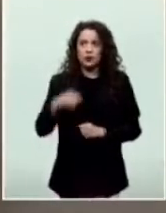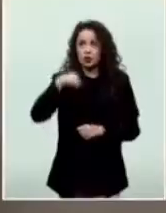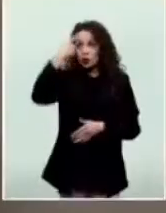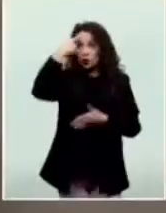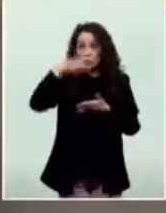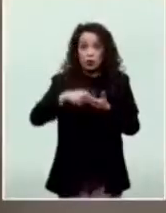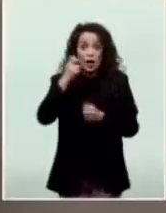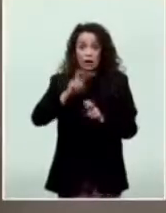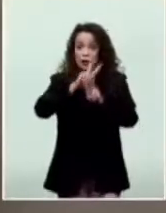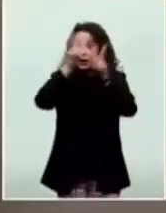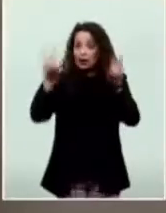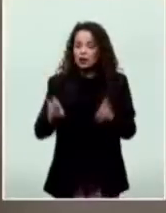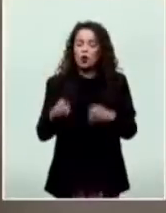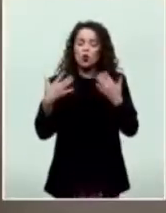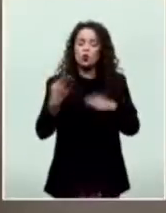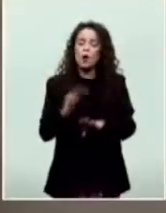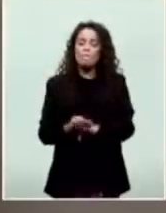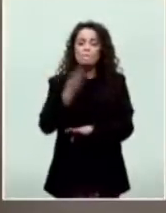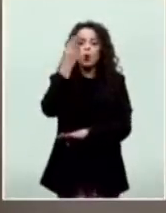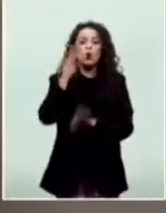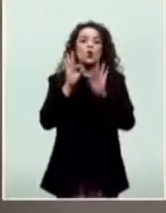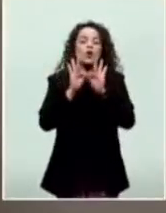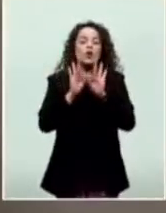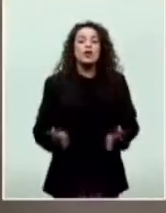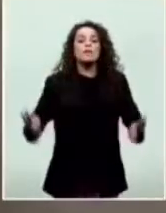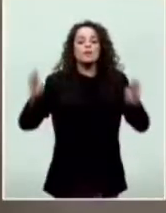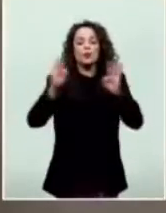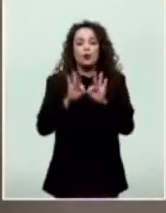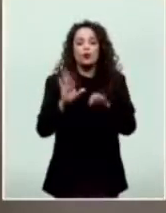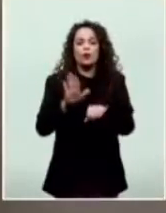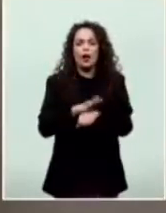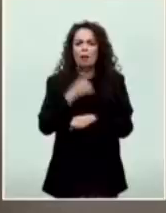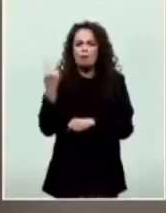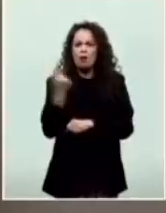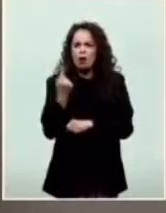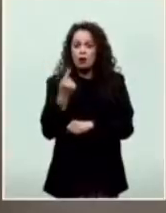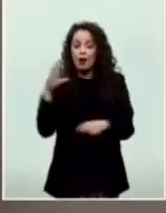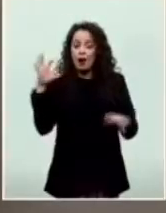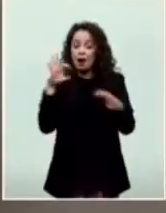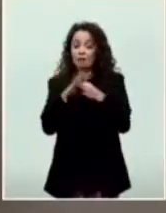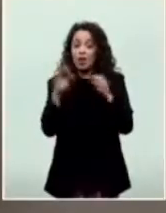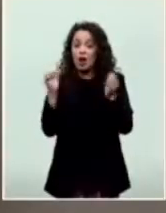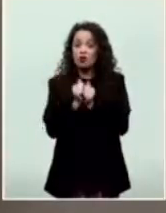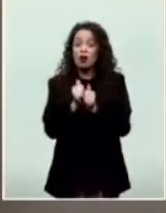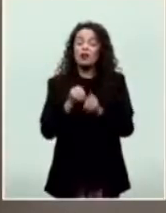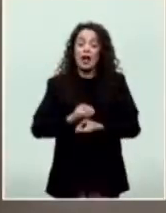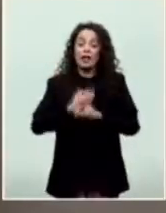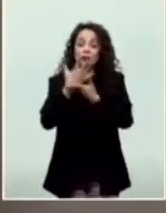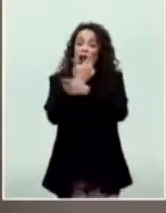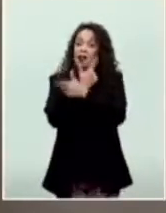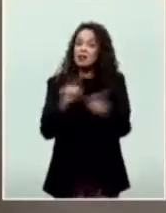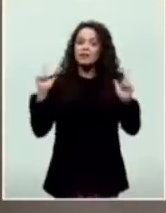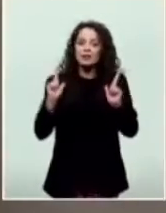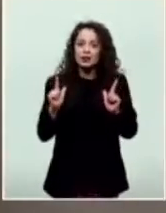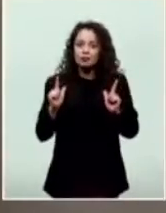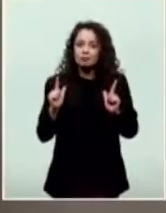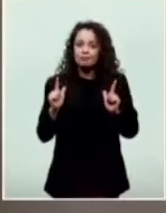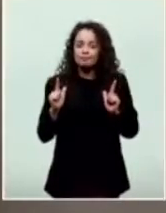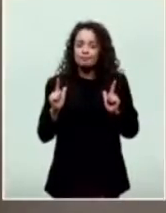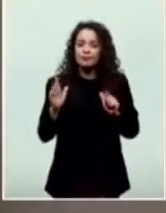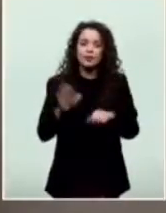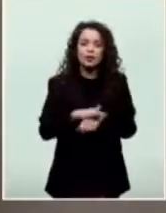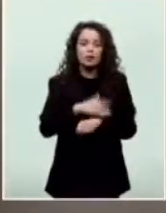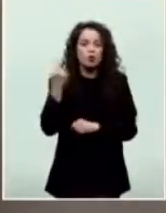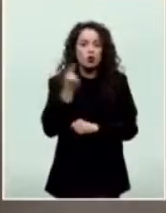tema importantísimo, porque tiene que ver también con la libertad de expresión. Exacto. Porque además coloca en una